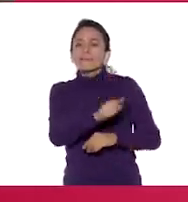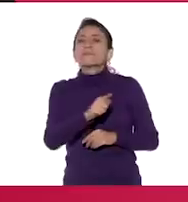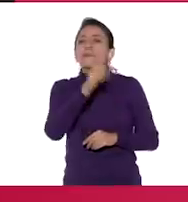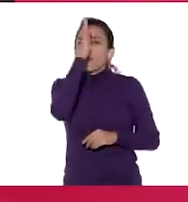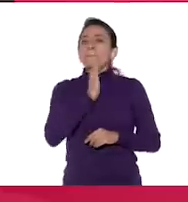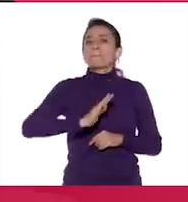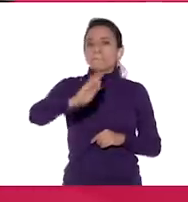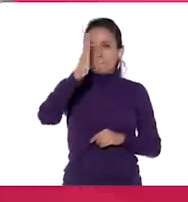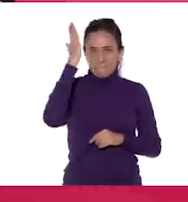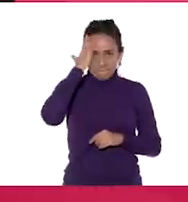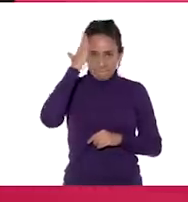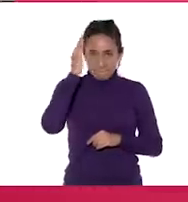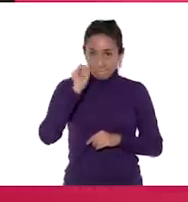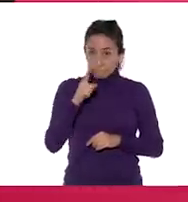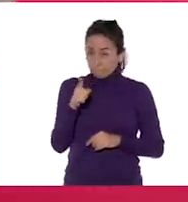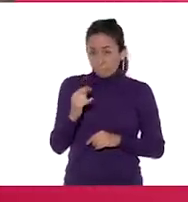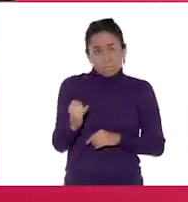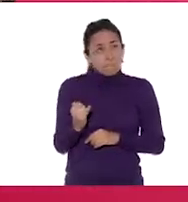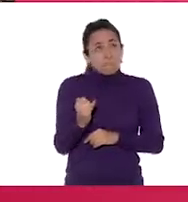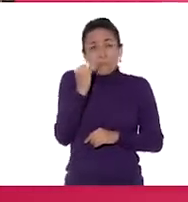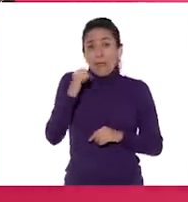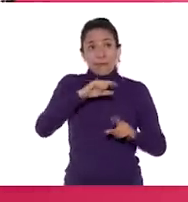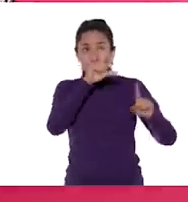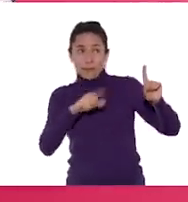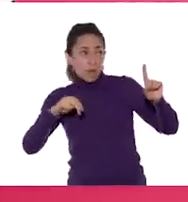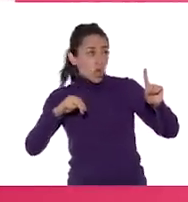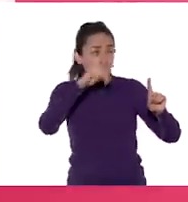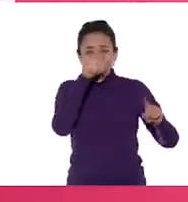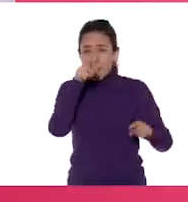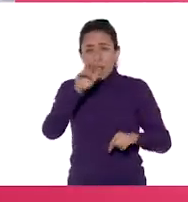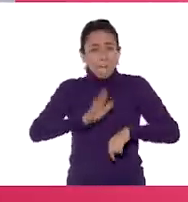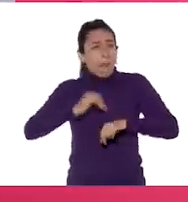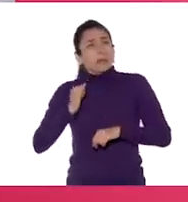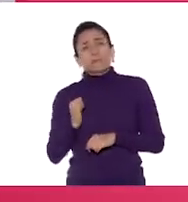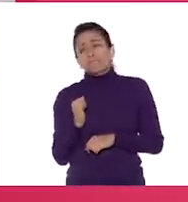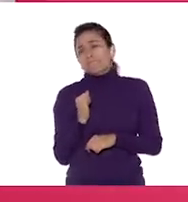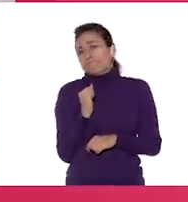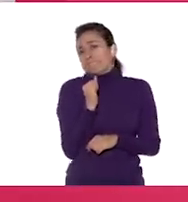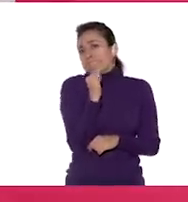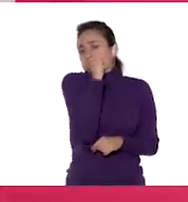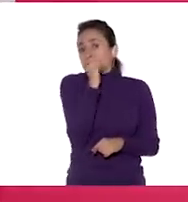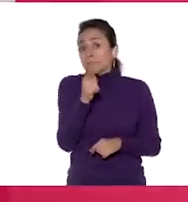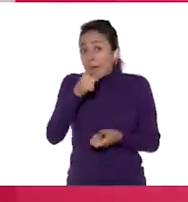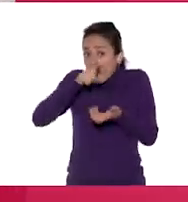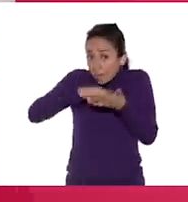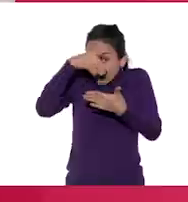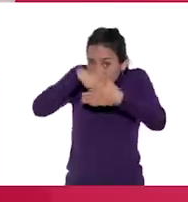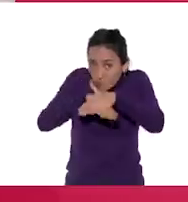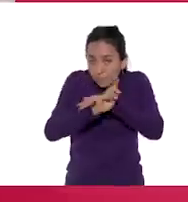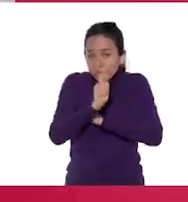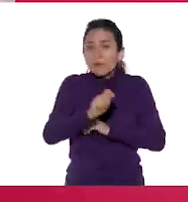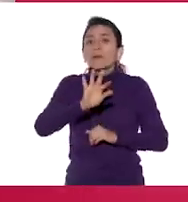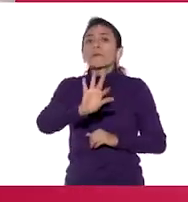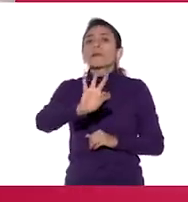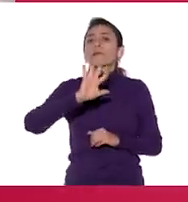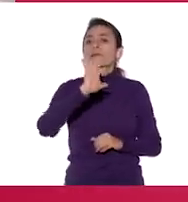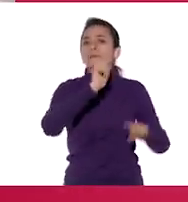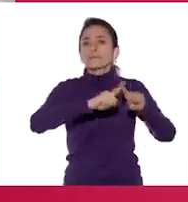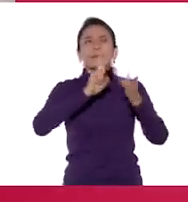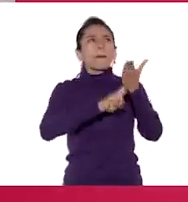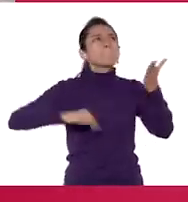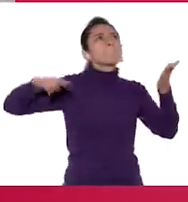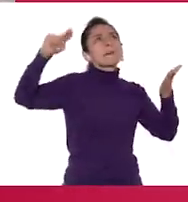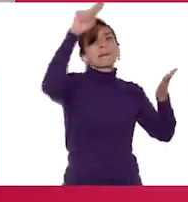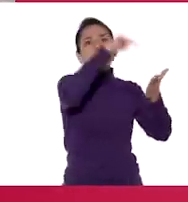Es la catedral más alta del norte del país y, en su interior, se aprecian 45 óleos de la época